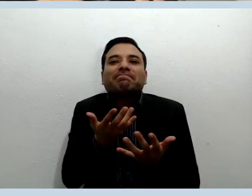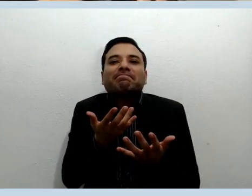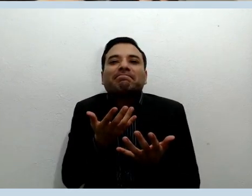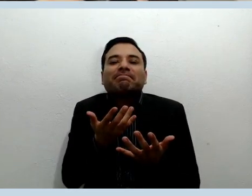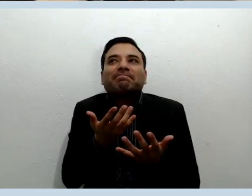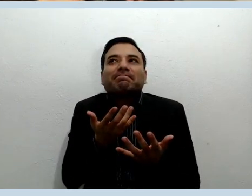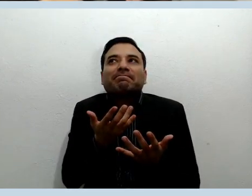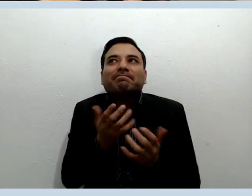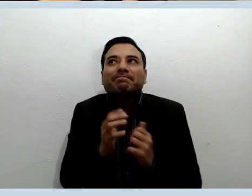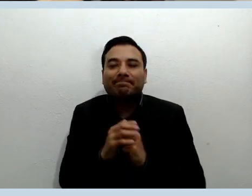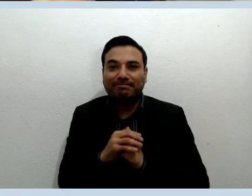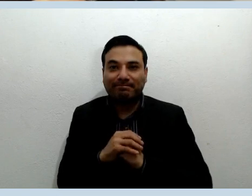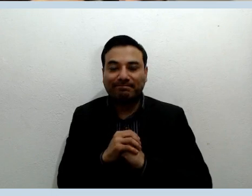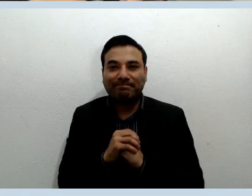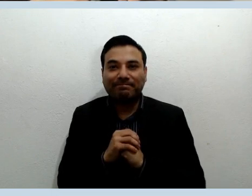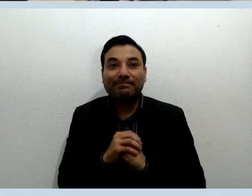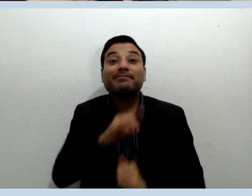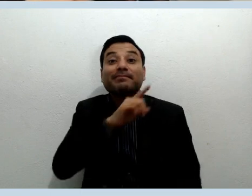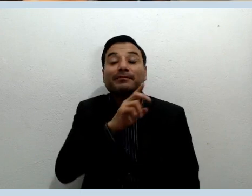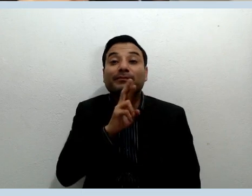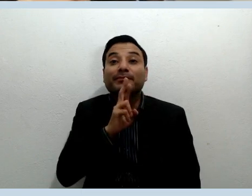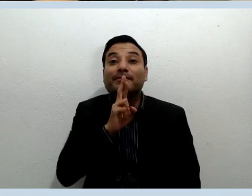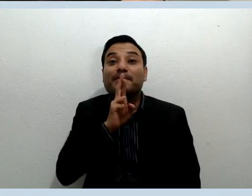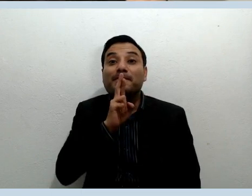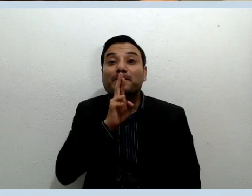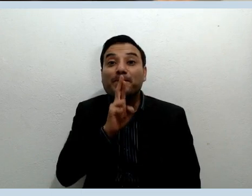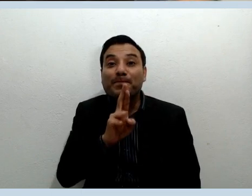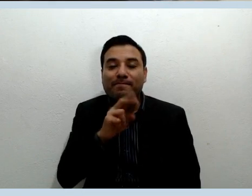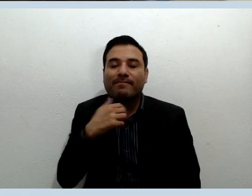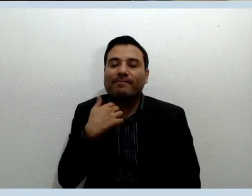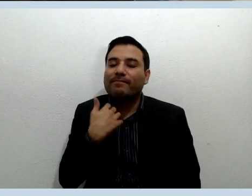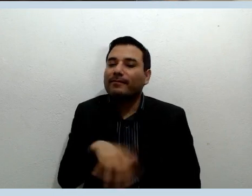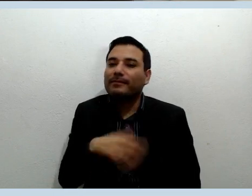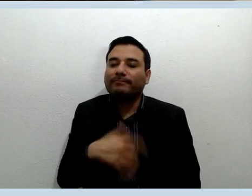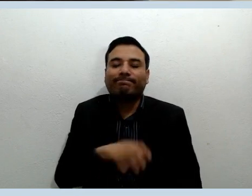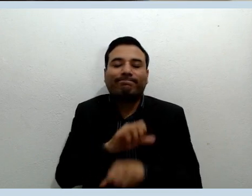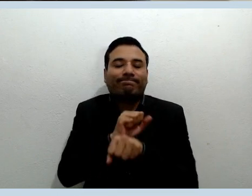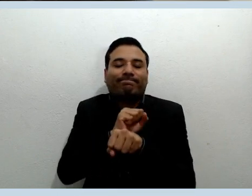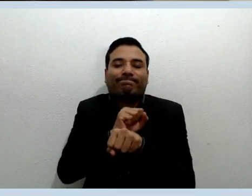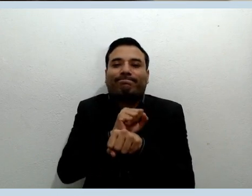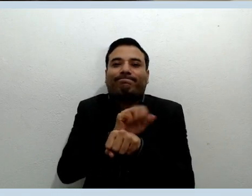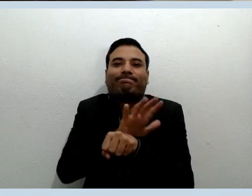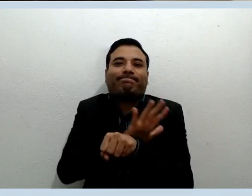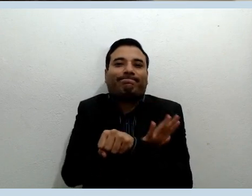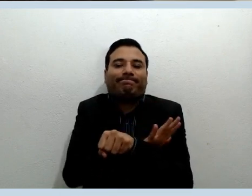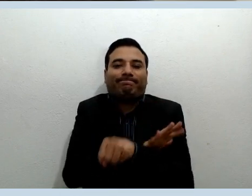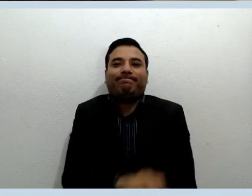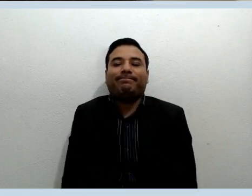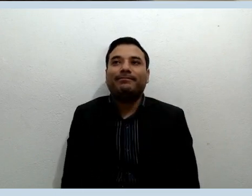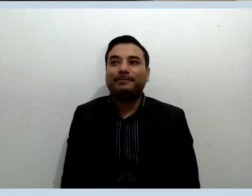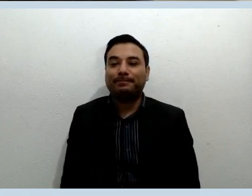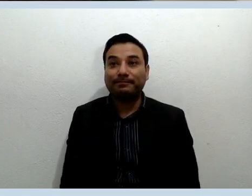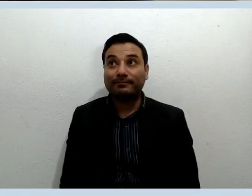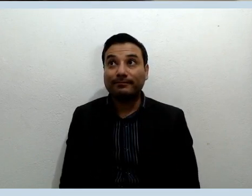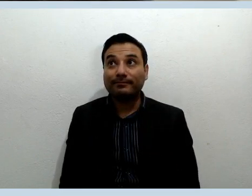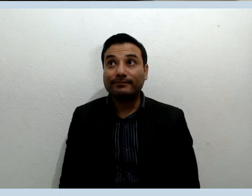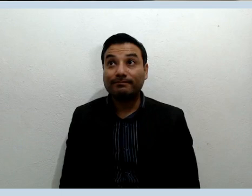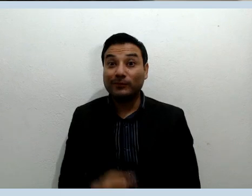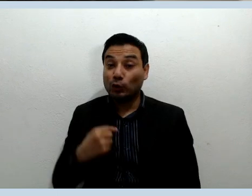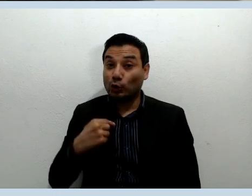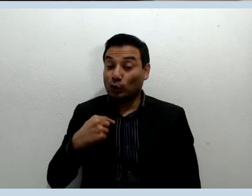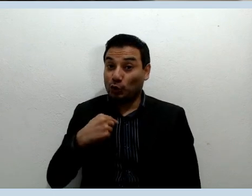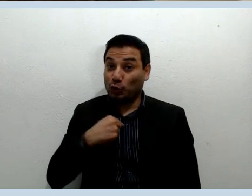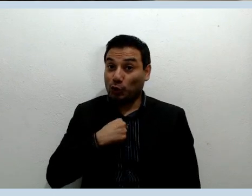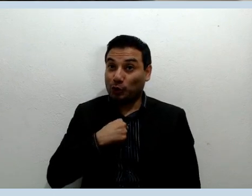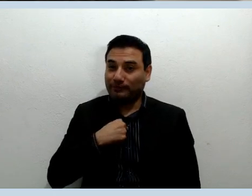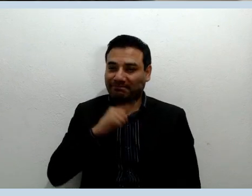teatro y la respuesta de fue s super emotiva yo creo que bueno